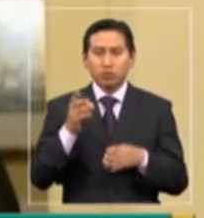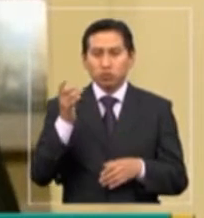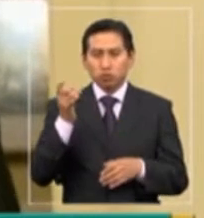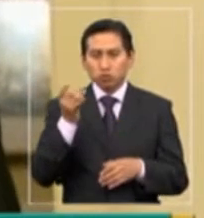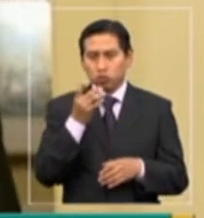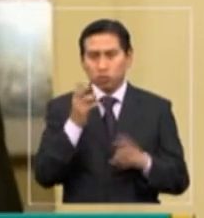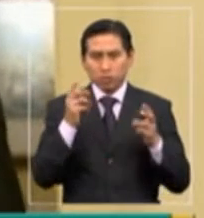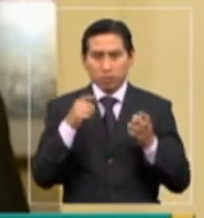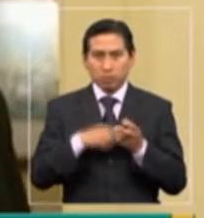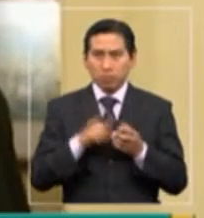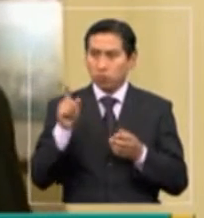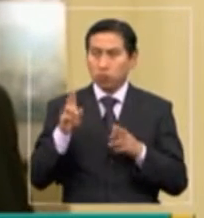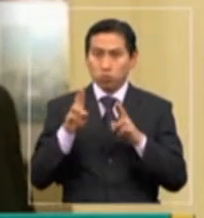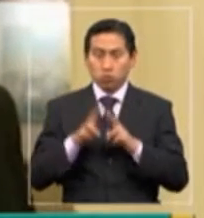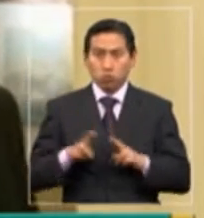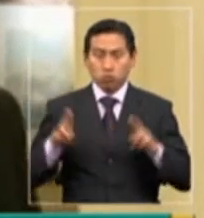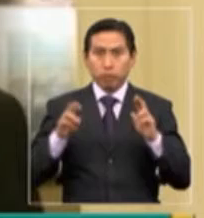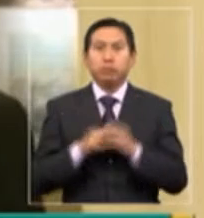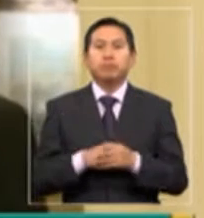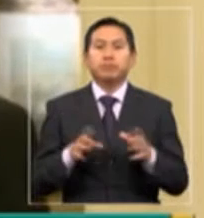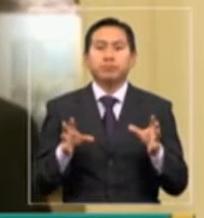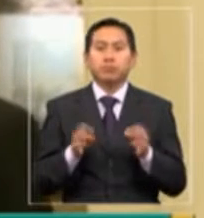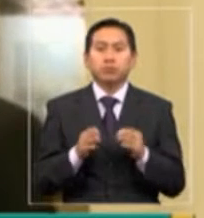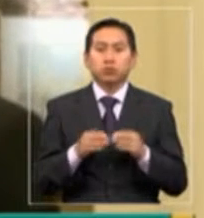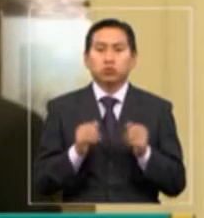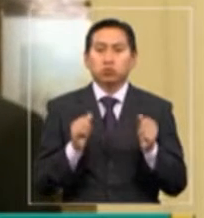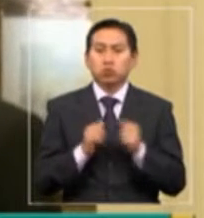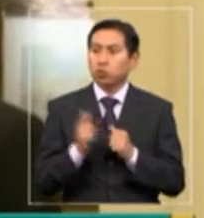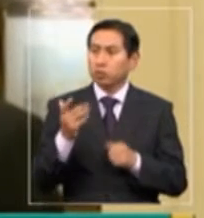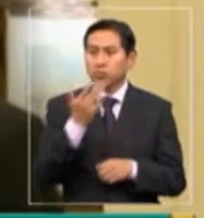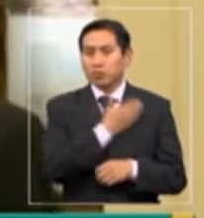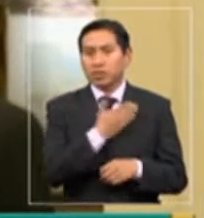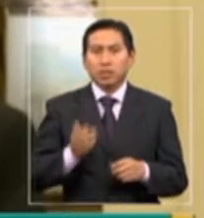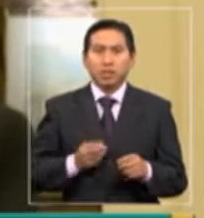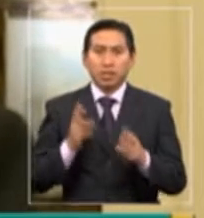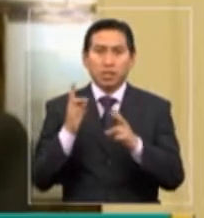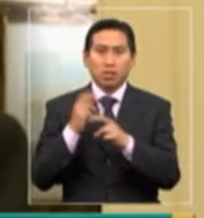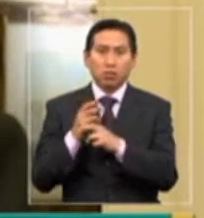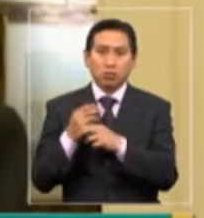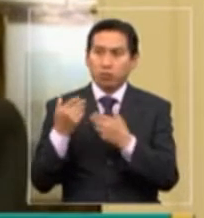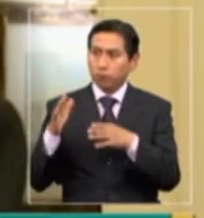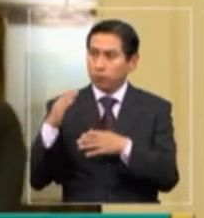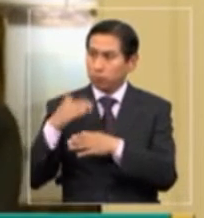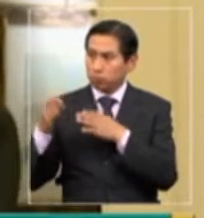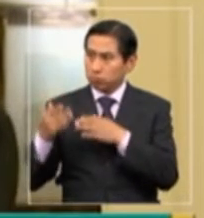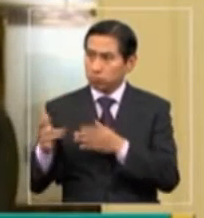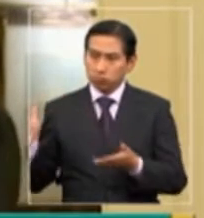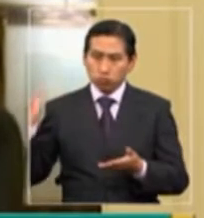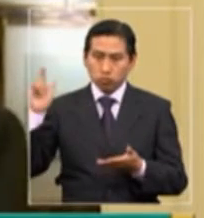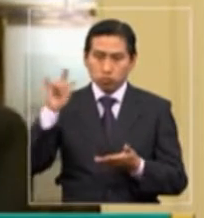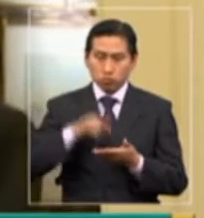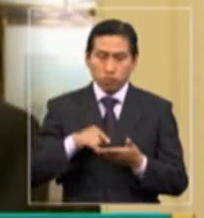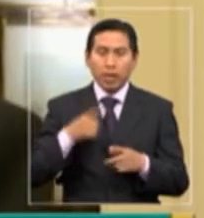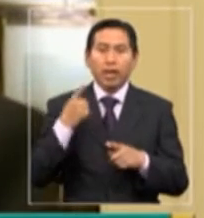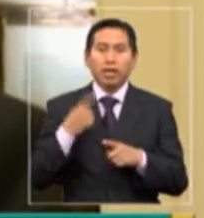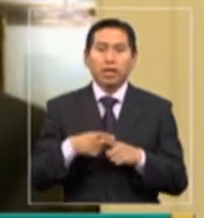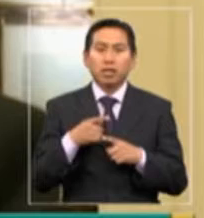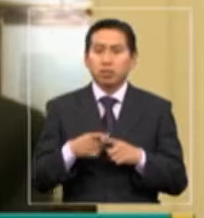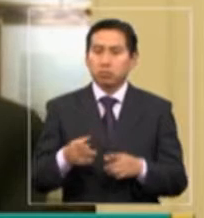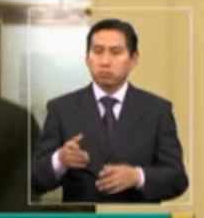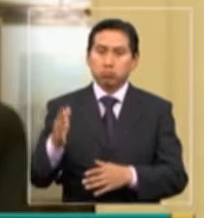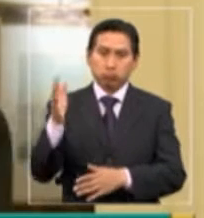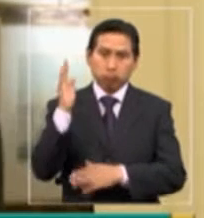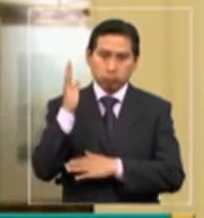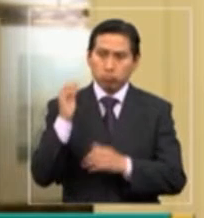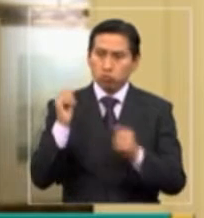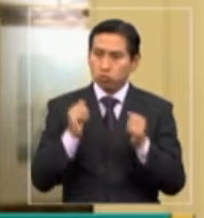Unidas, su reunión con el presidente de Austria, ha arribado a Grecia para primero hacer una conferencia junto al